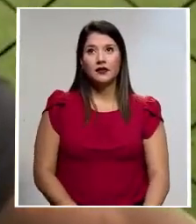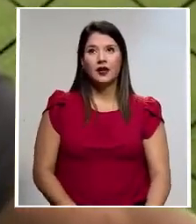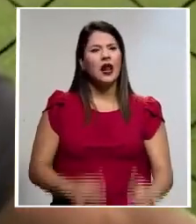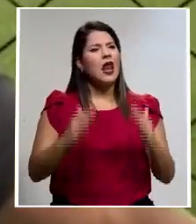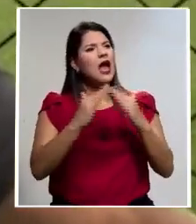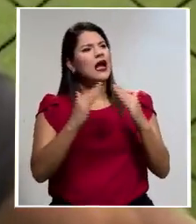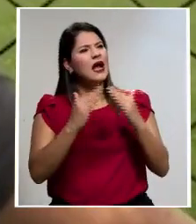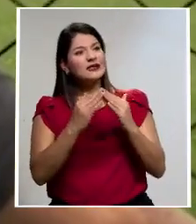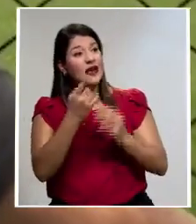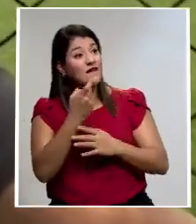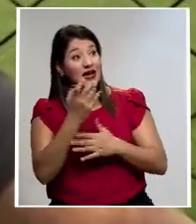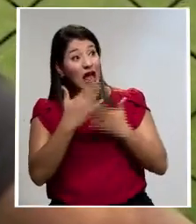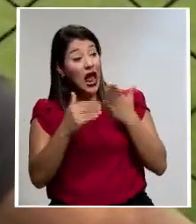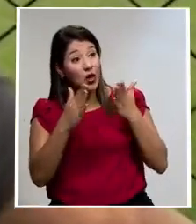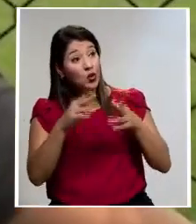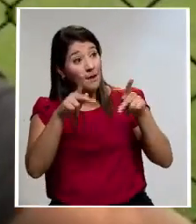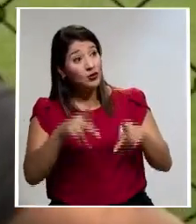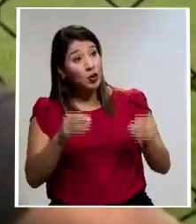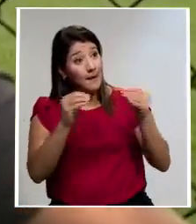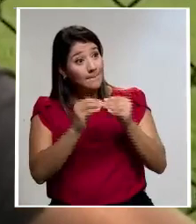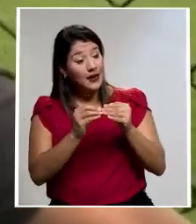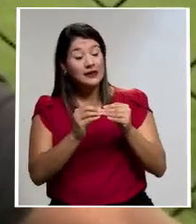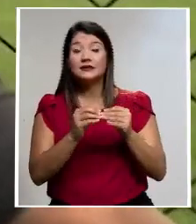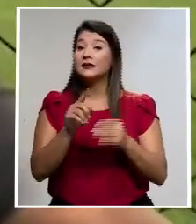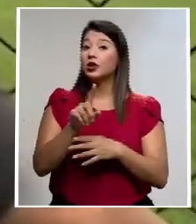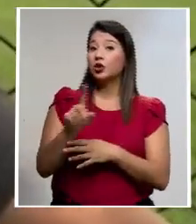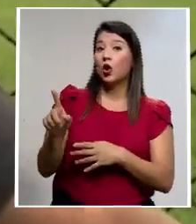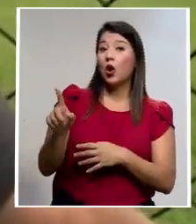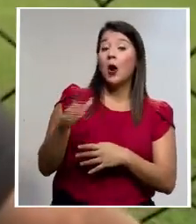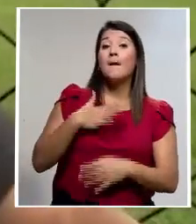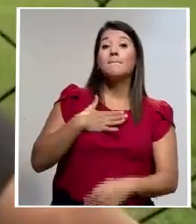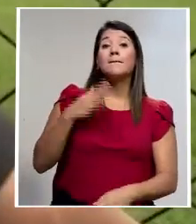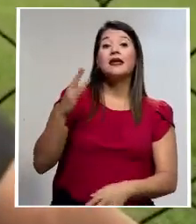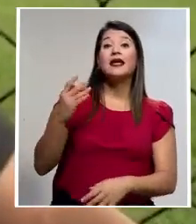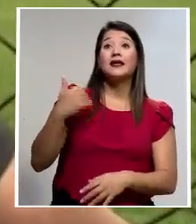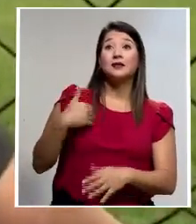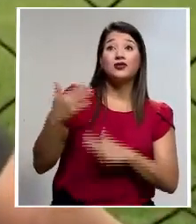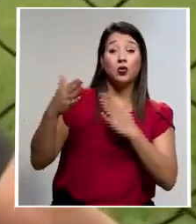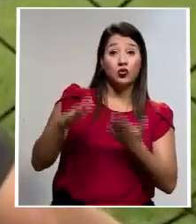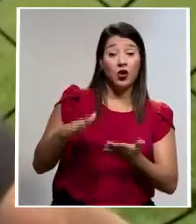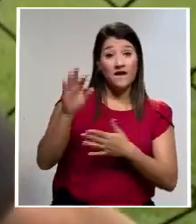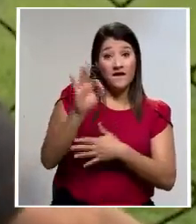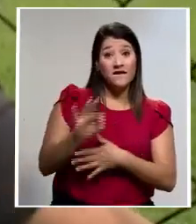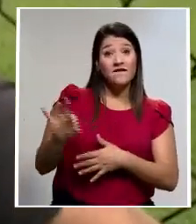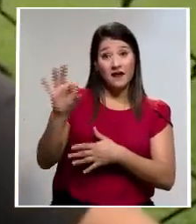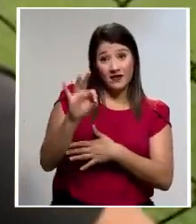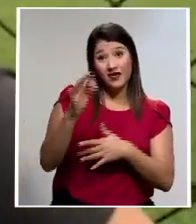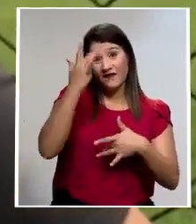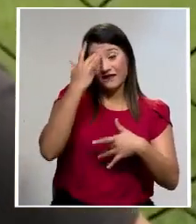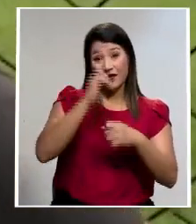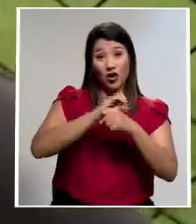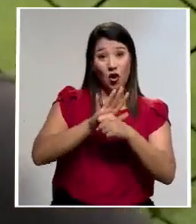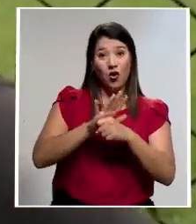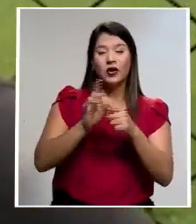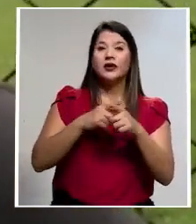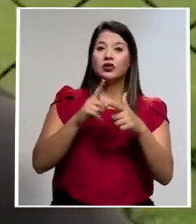hace falta alguien más o ya todos? No, casualmente mi esposo falleció en febrero de COVID,